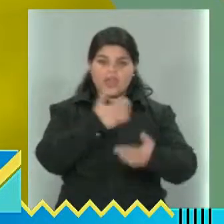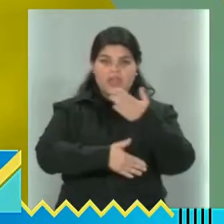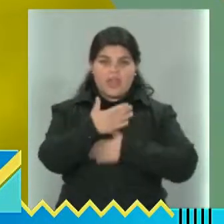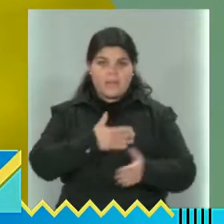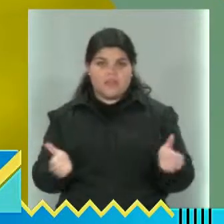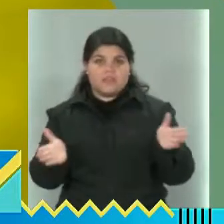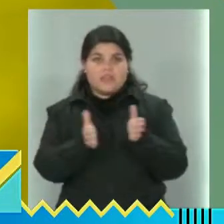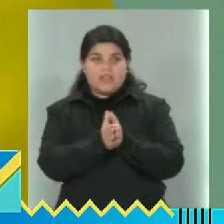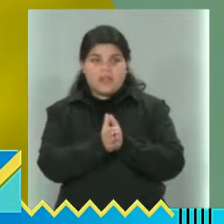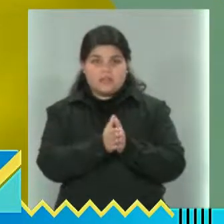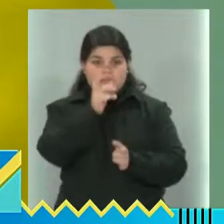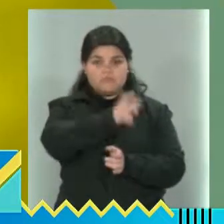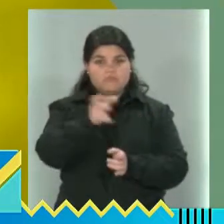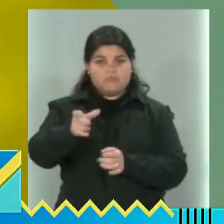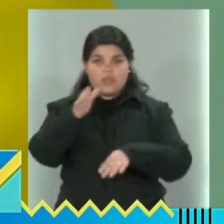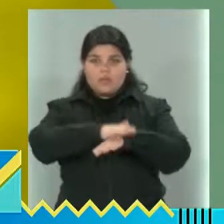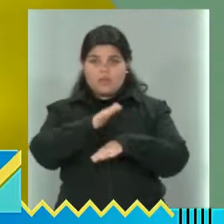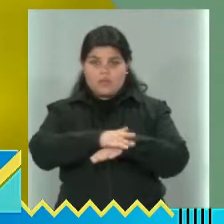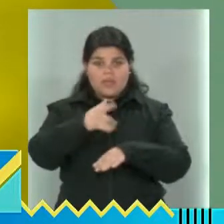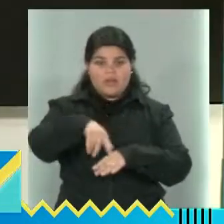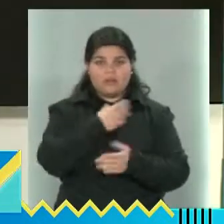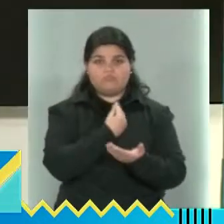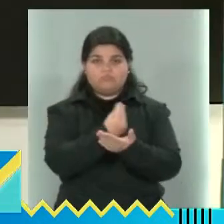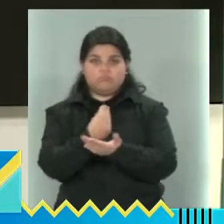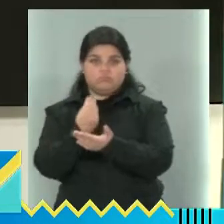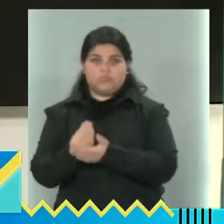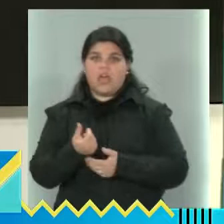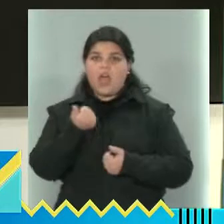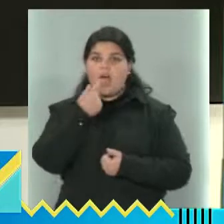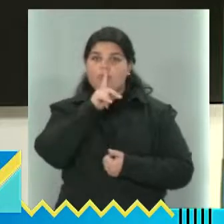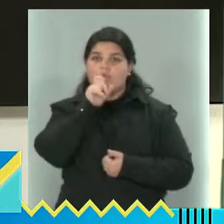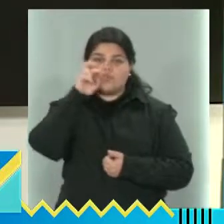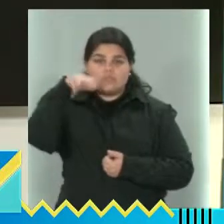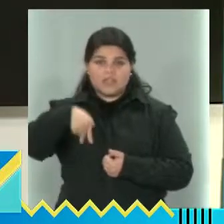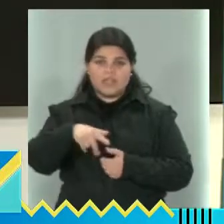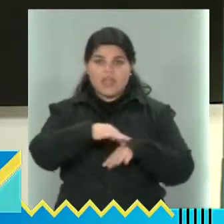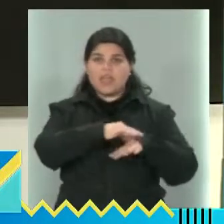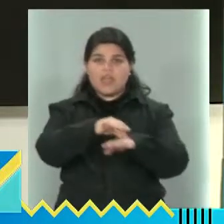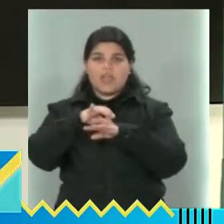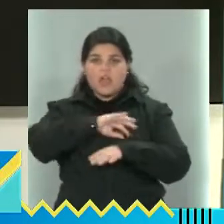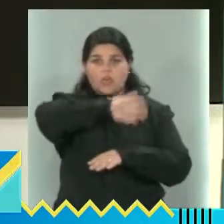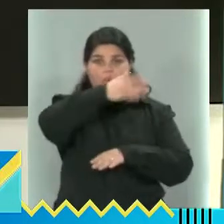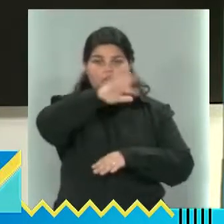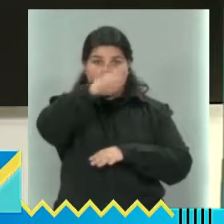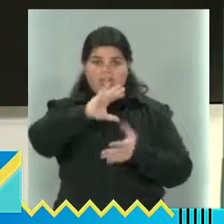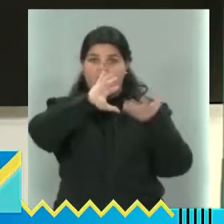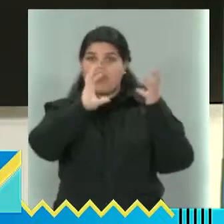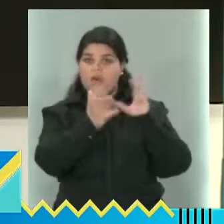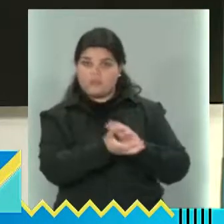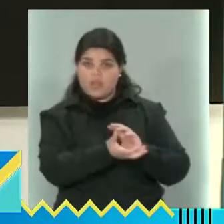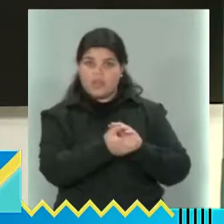bueno, nos acompañaron ellos, que fueron los protagonistas de ese programa. Exactamente, estuvieron Agustín Guillot, guía de montaña, de montañismo adaptado, sí,